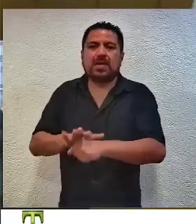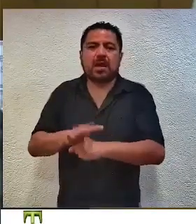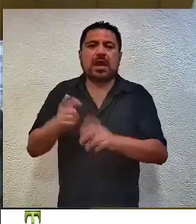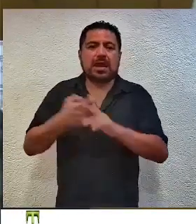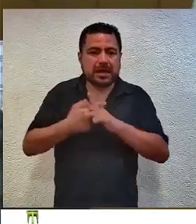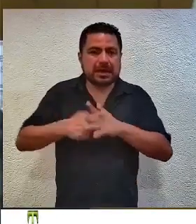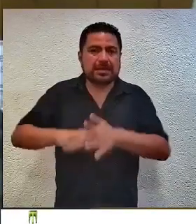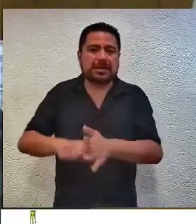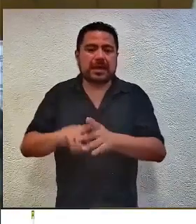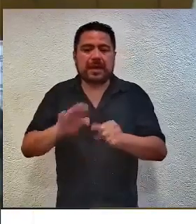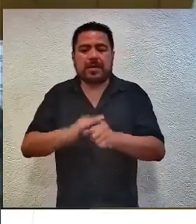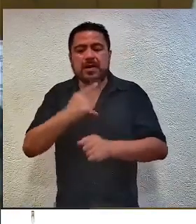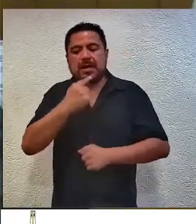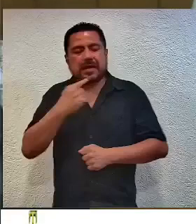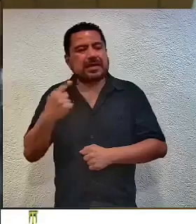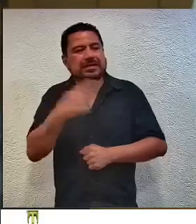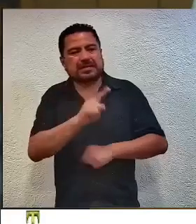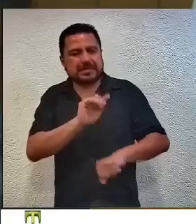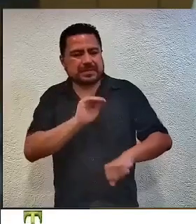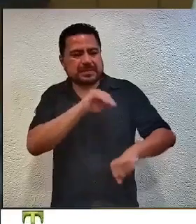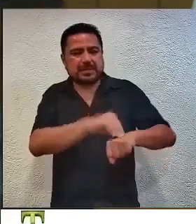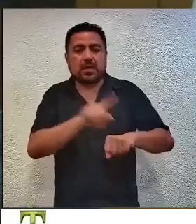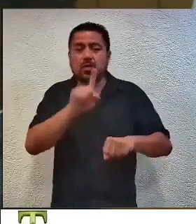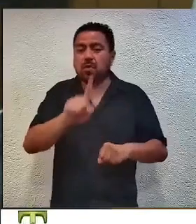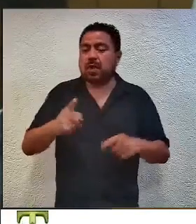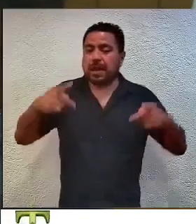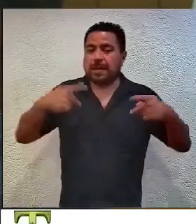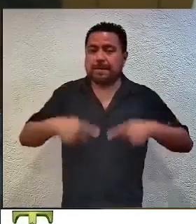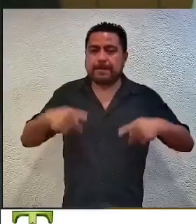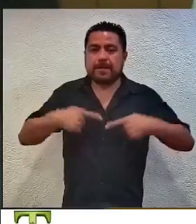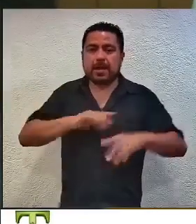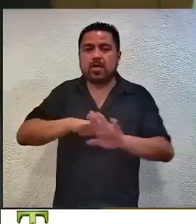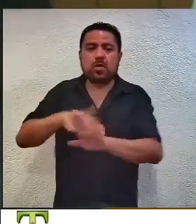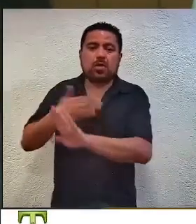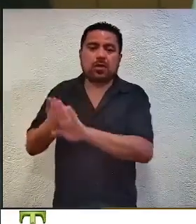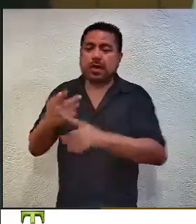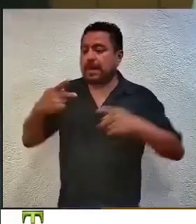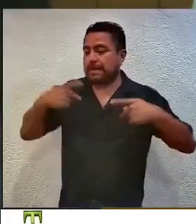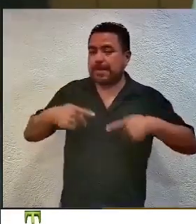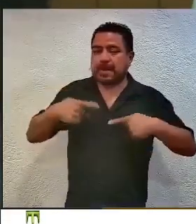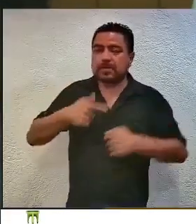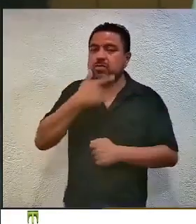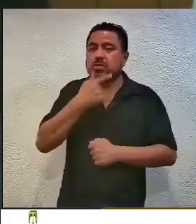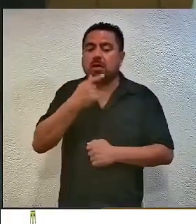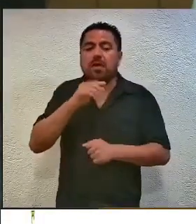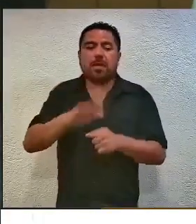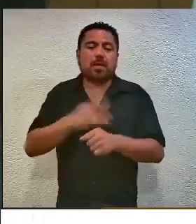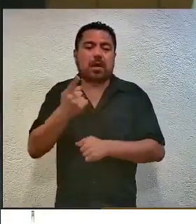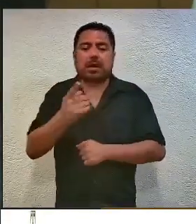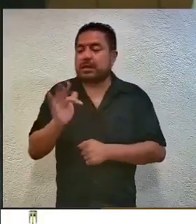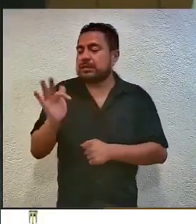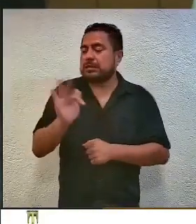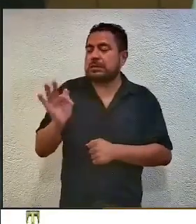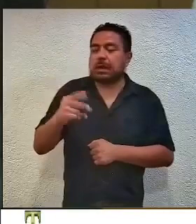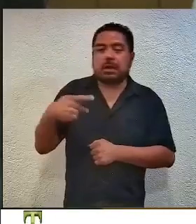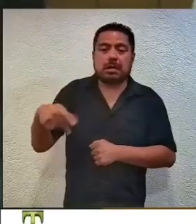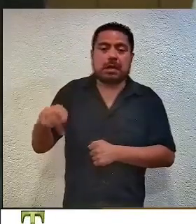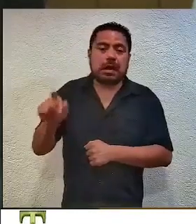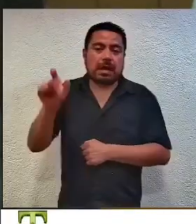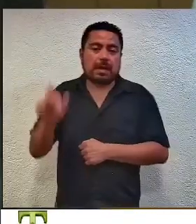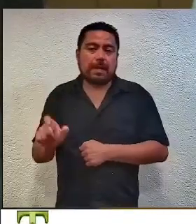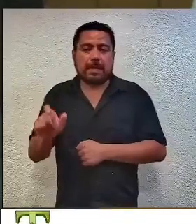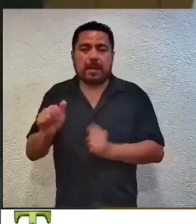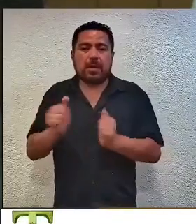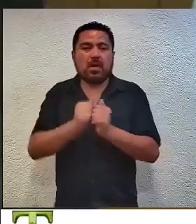inicia por la queja presentada de una ciudadana en contra de un ciudadano por presuntos actos